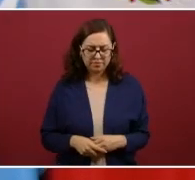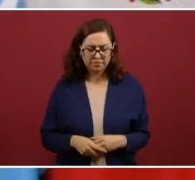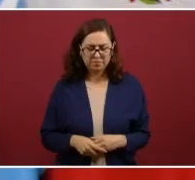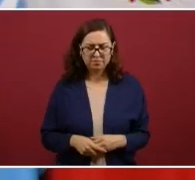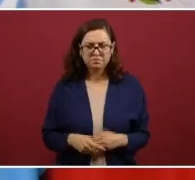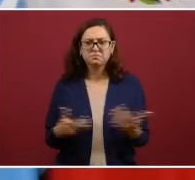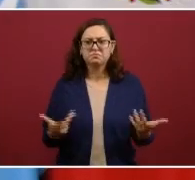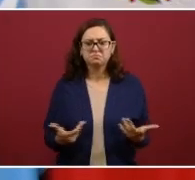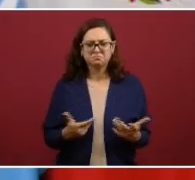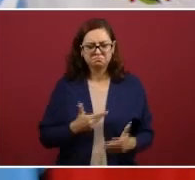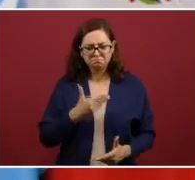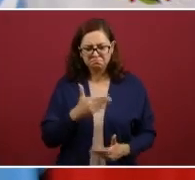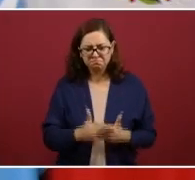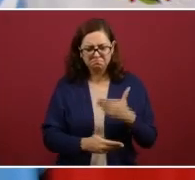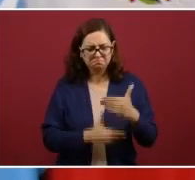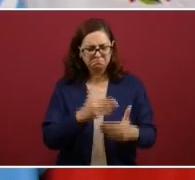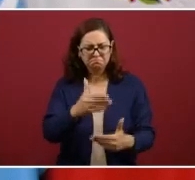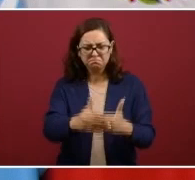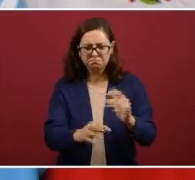Vamos bien,